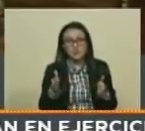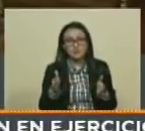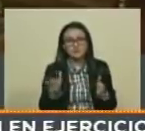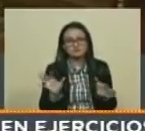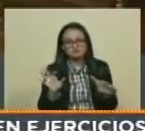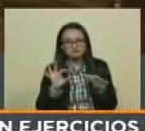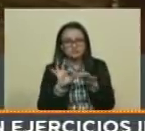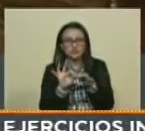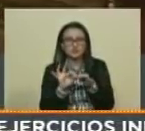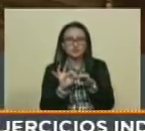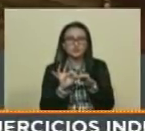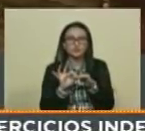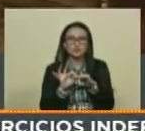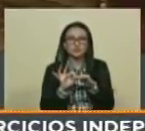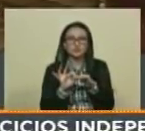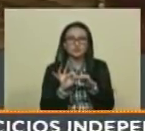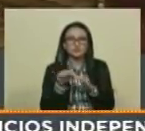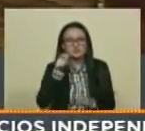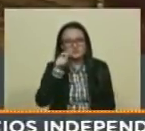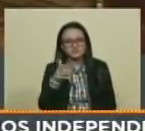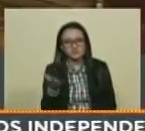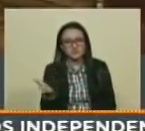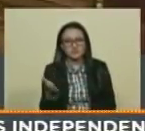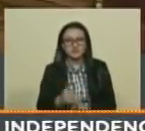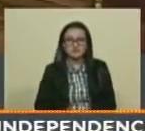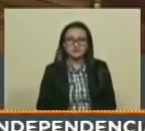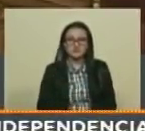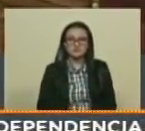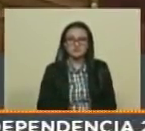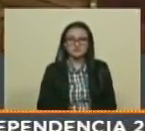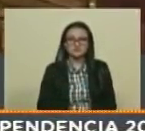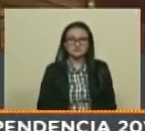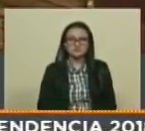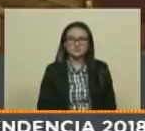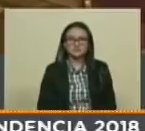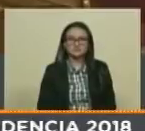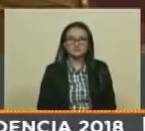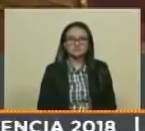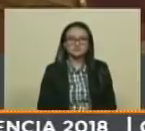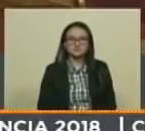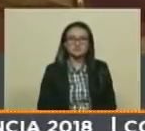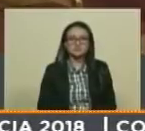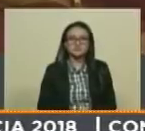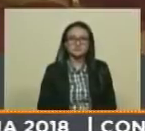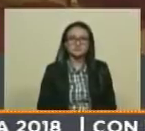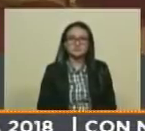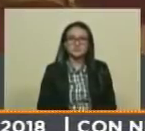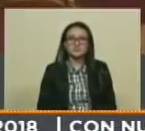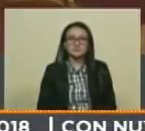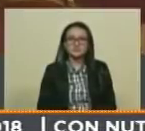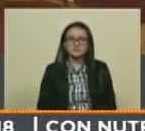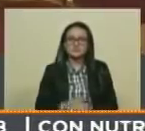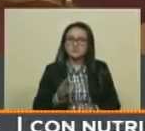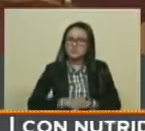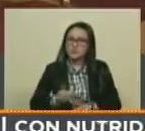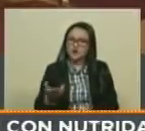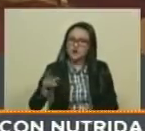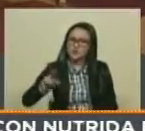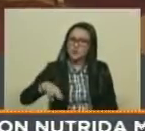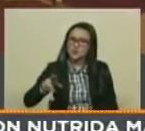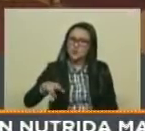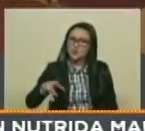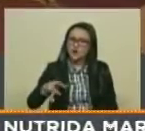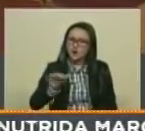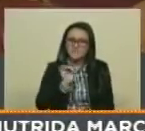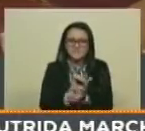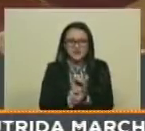enlazado con ese tipo de maniobra. Entonces, ¿por qué nunca hubo un privado de